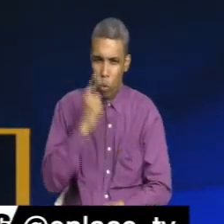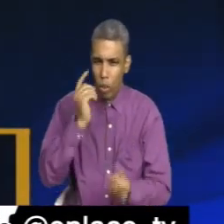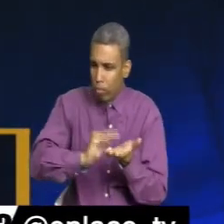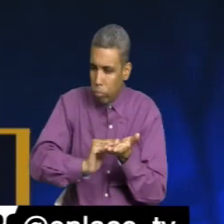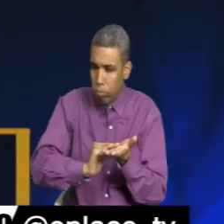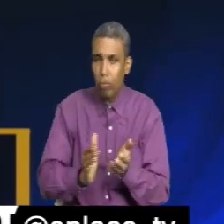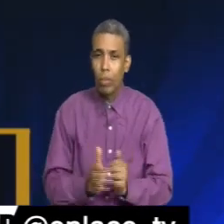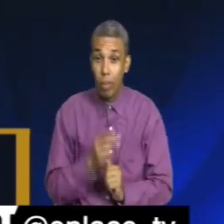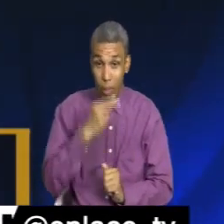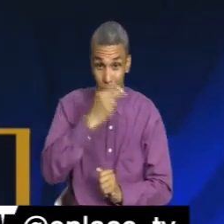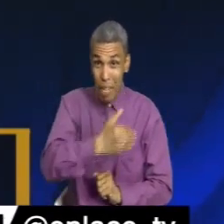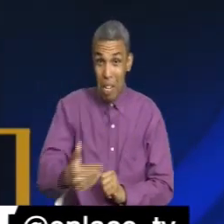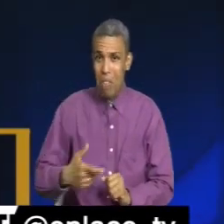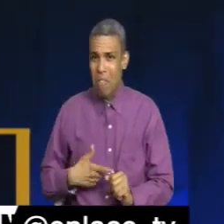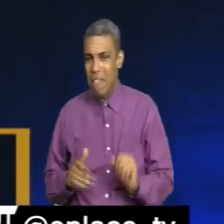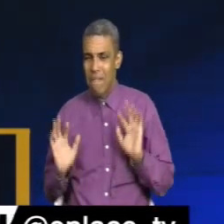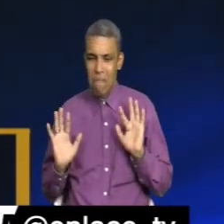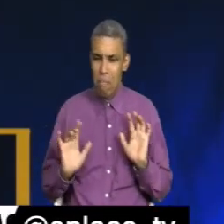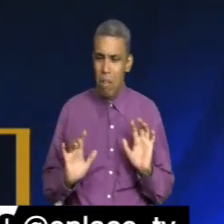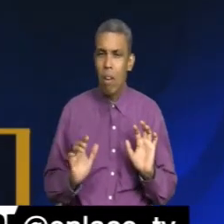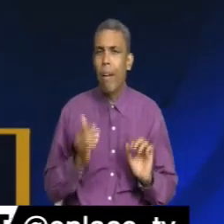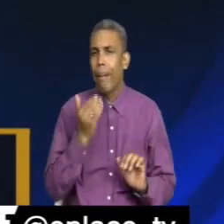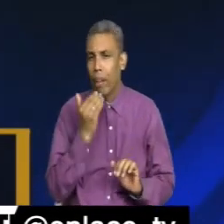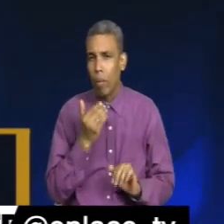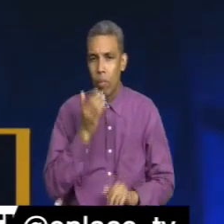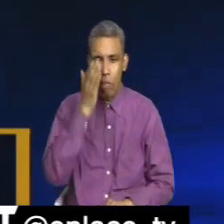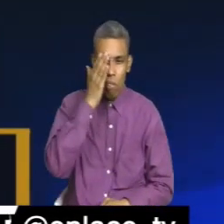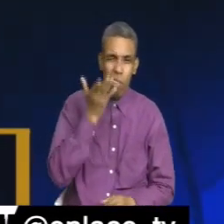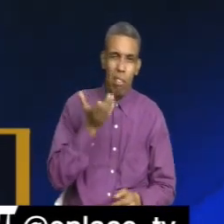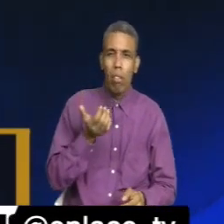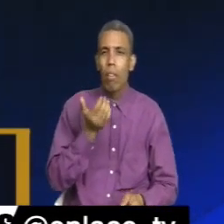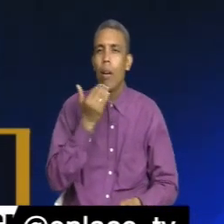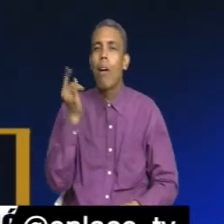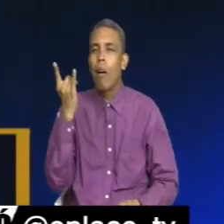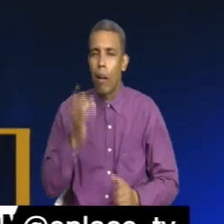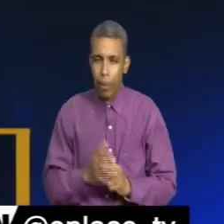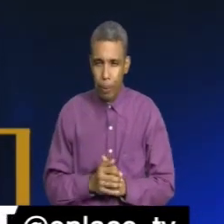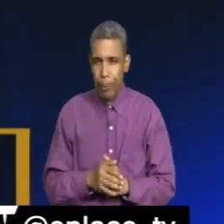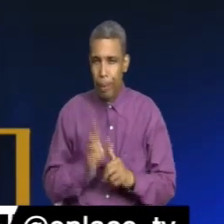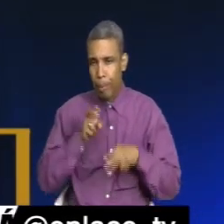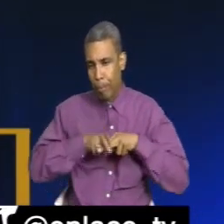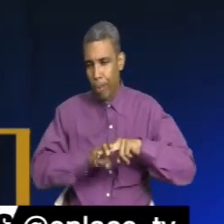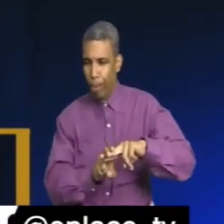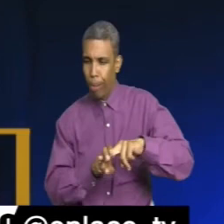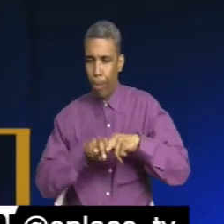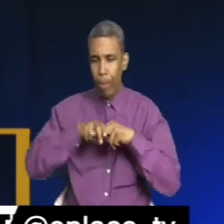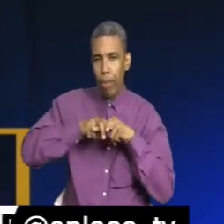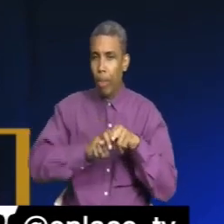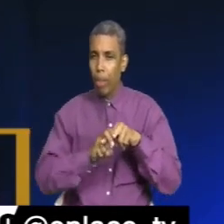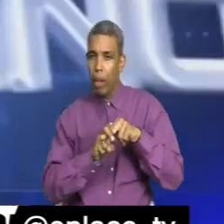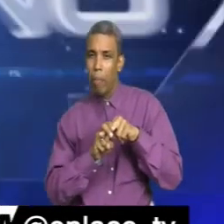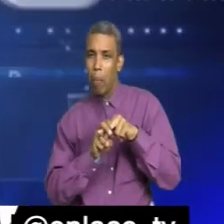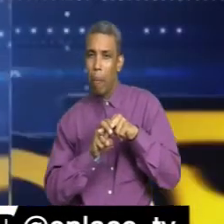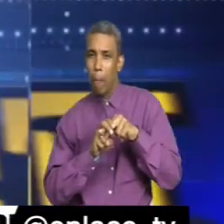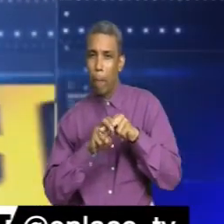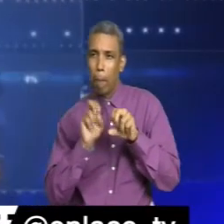riesgo para los niños y niñas del sector que hacen uso del escenario. Piden sus habitantes intervención y adecuación del sitio.